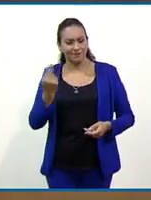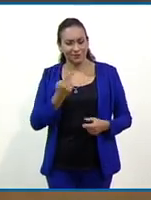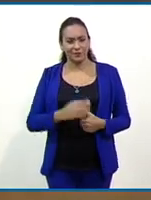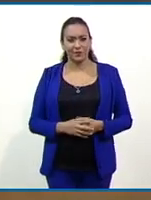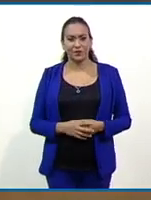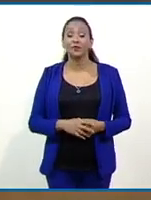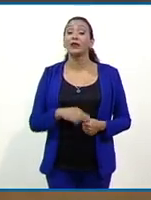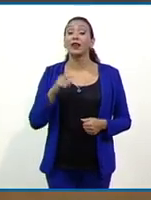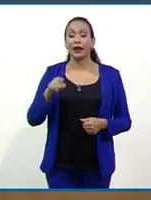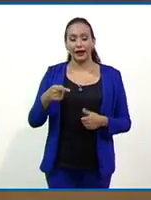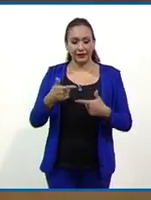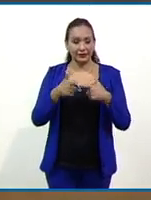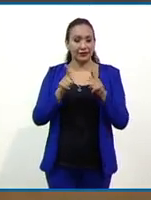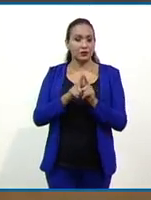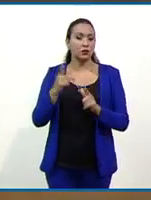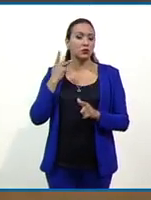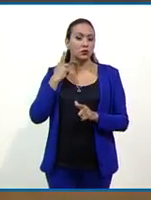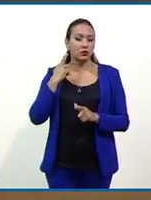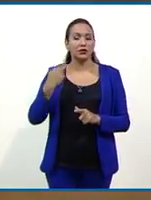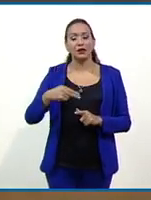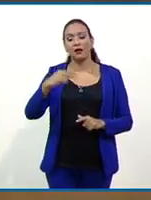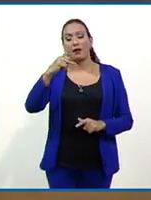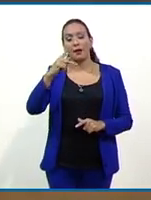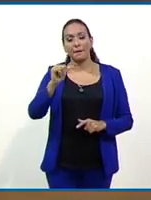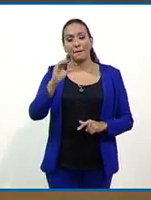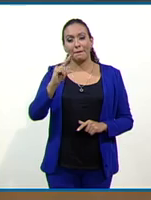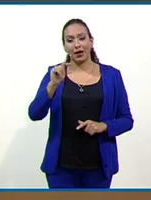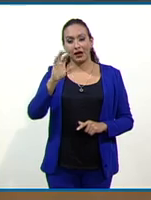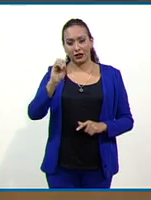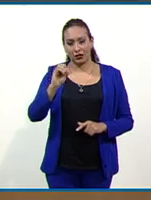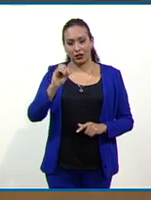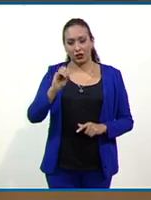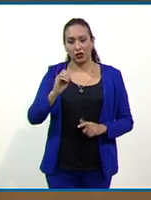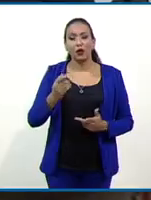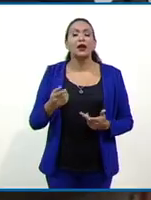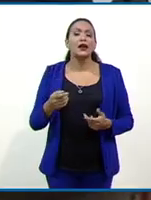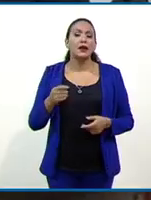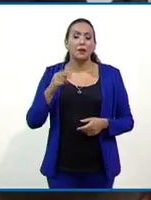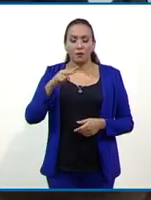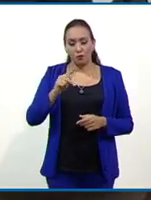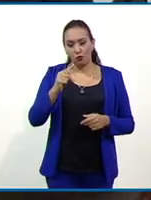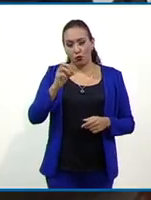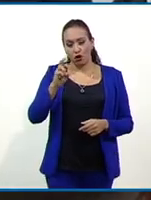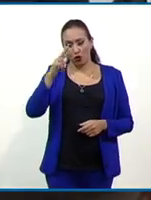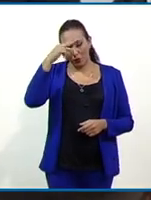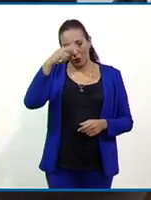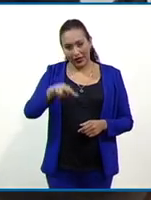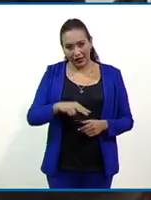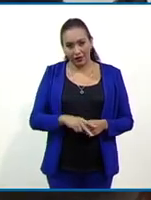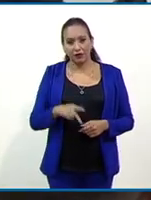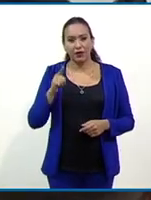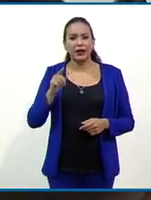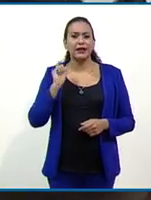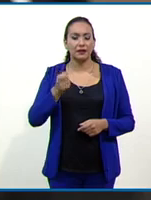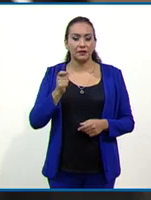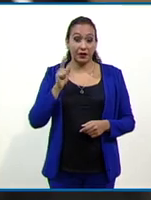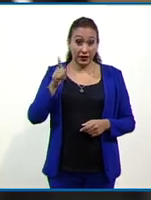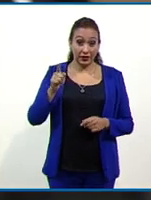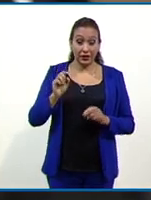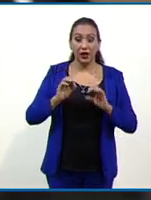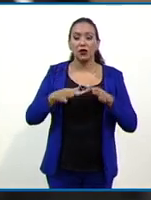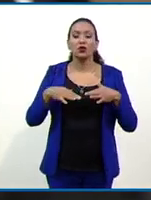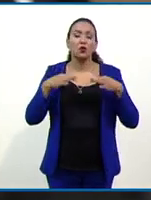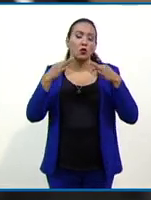proyecto regional financiado por la Unión Europea para combatir el crimen transnacional, que brinda